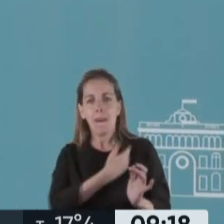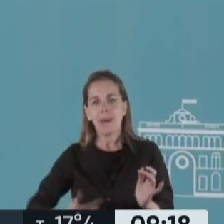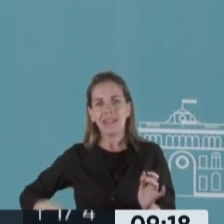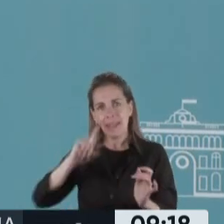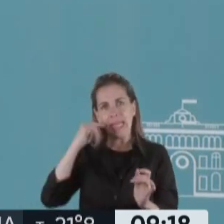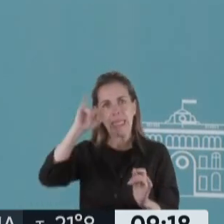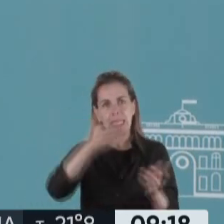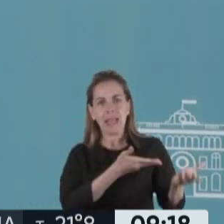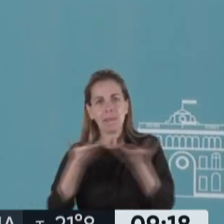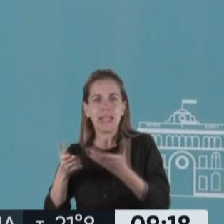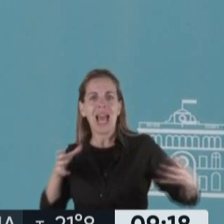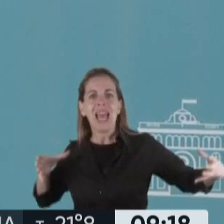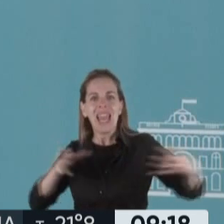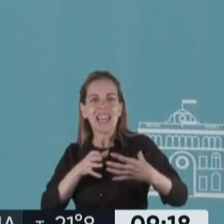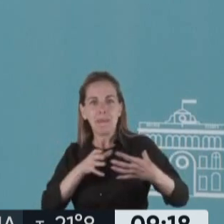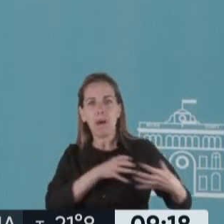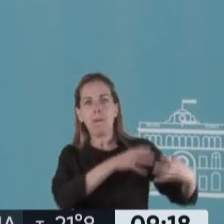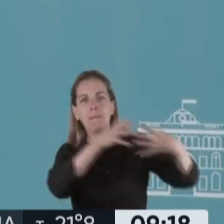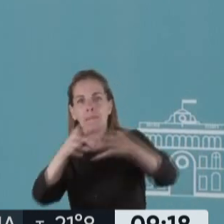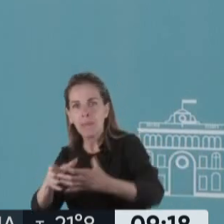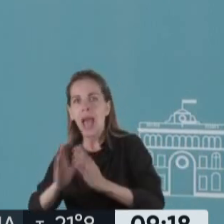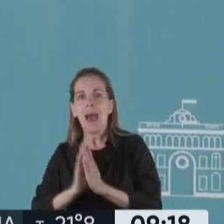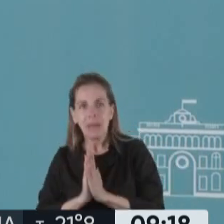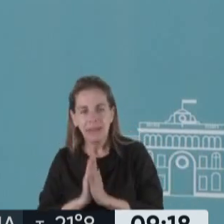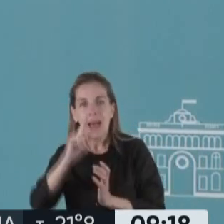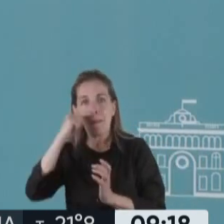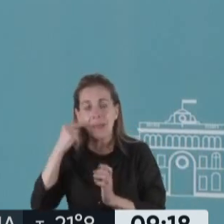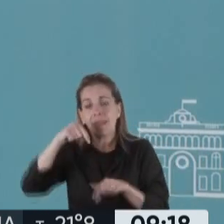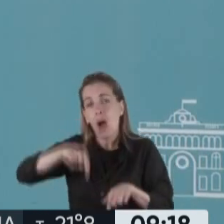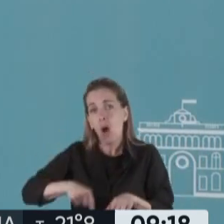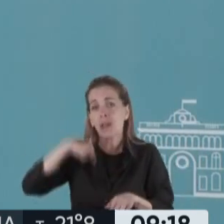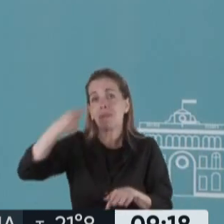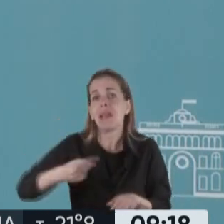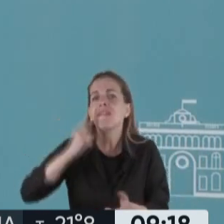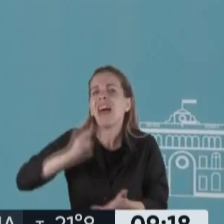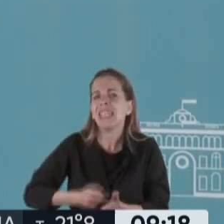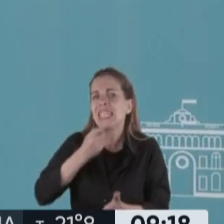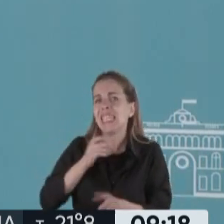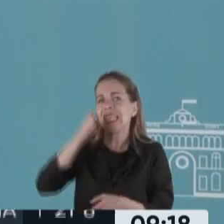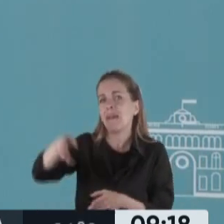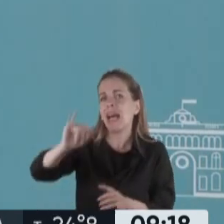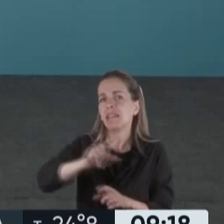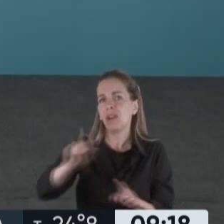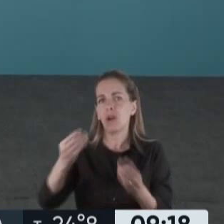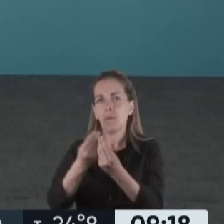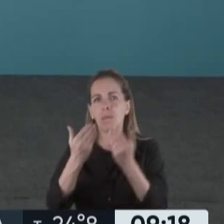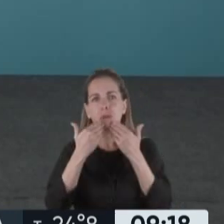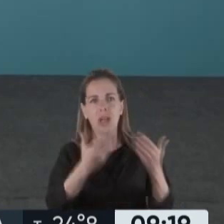invitó a todo su gabinete a concurrir a la misa y él va a decidir entre hoy y mañana si él mismo va a estar presente. Muchas gracias.